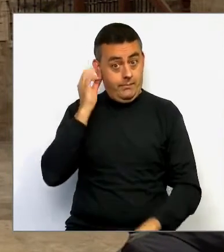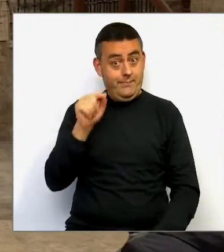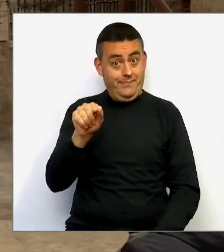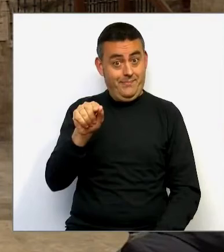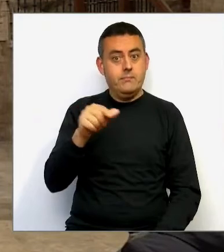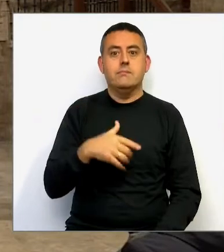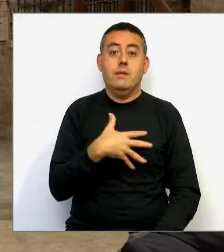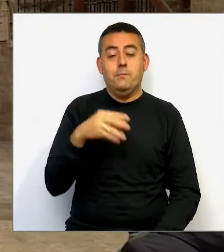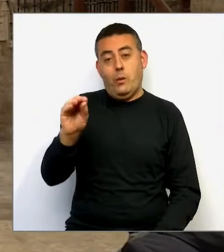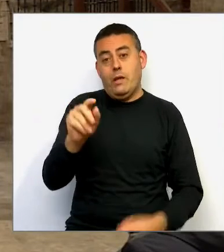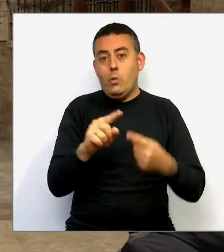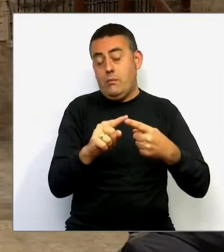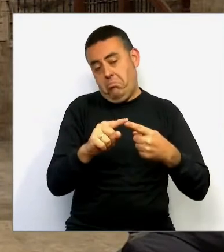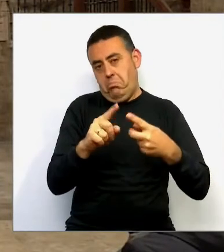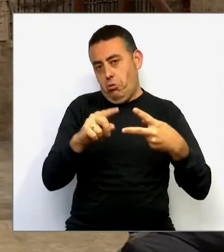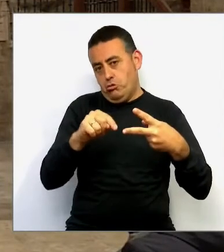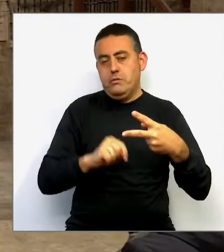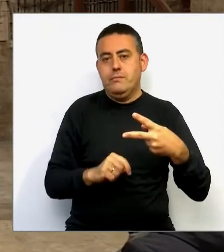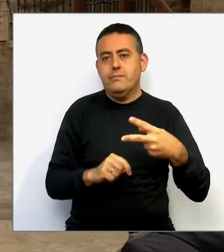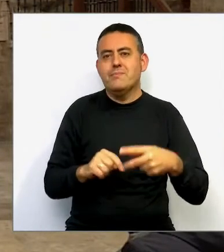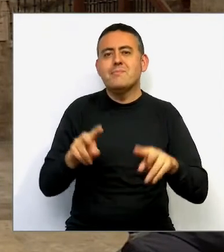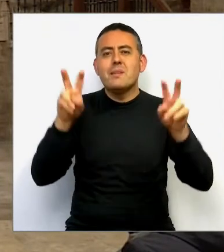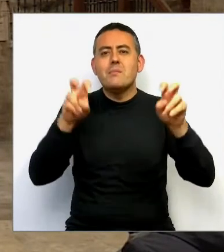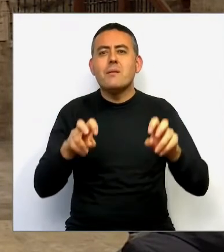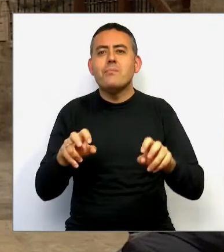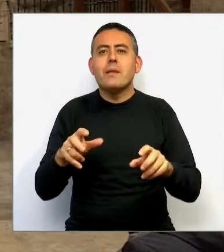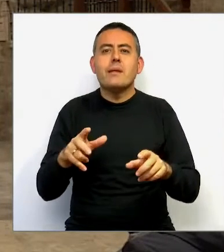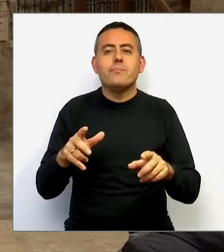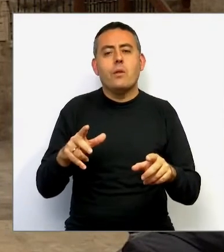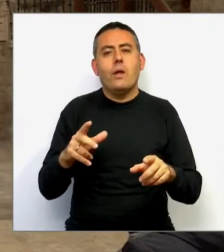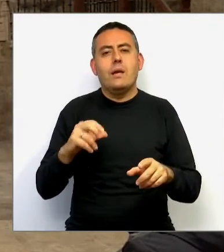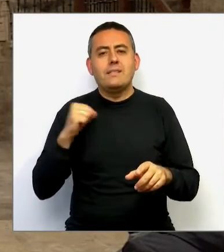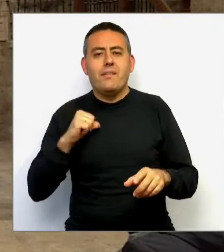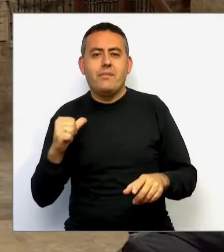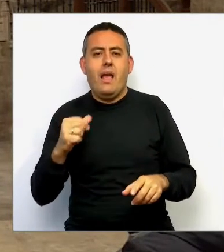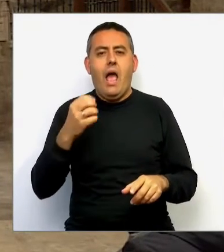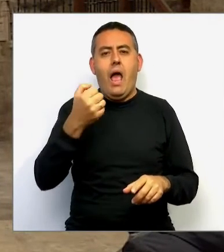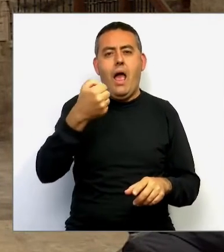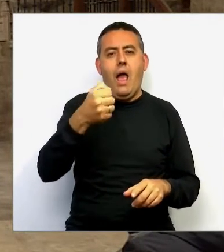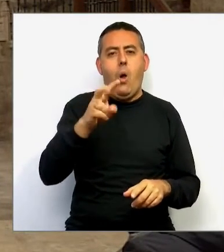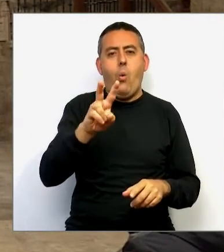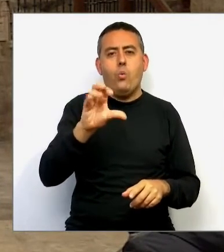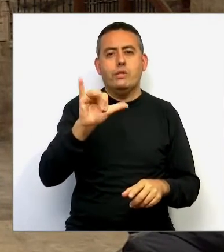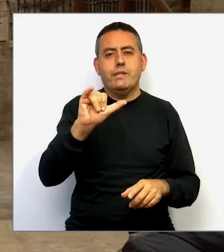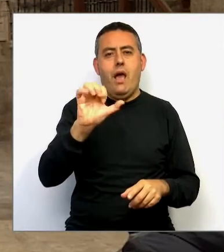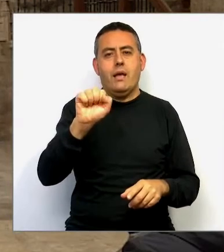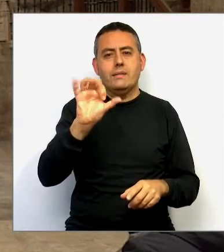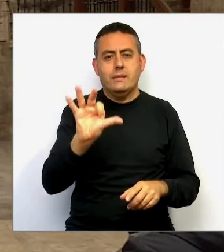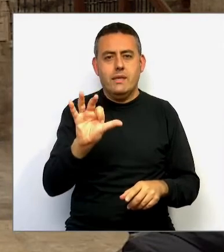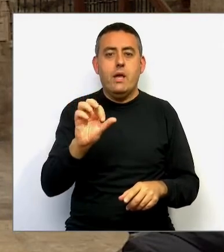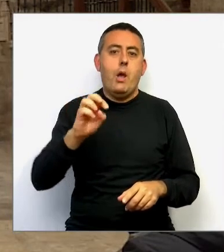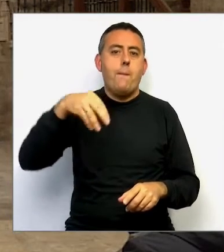De hecho, tenía dos preguntas. La primera es sobre la situación de la residencia a Uzias Marc. Si ya tienen más información, si me podía